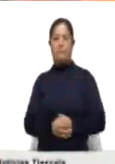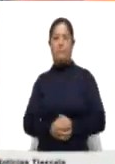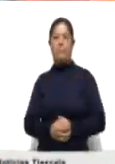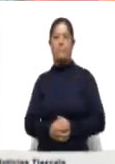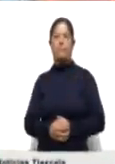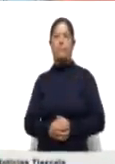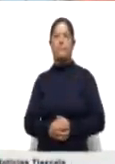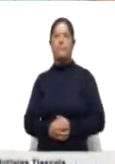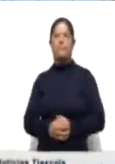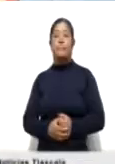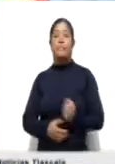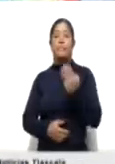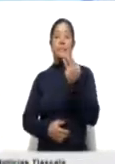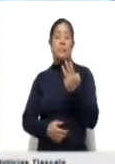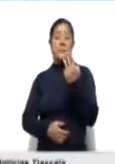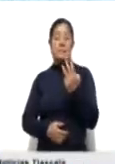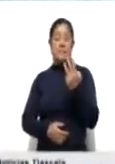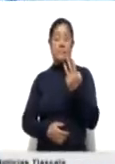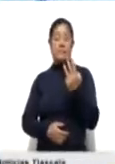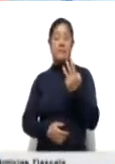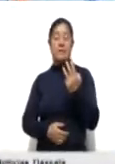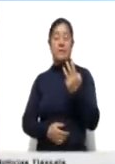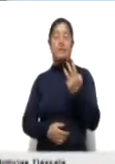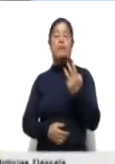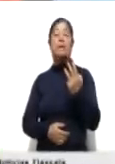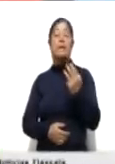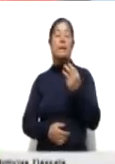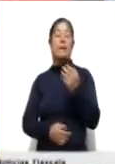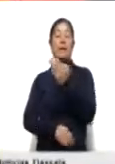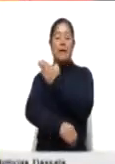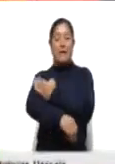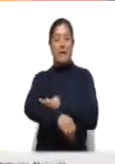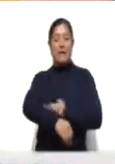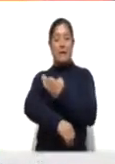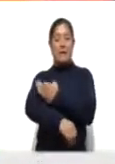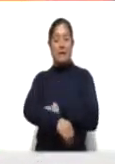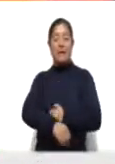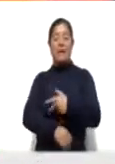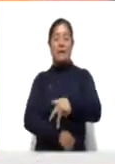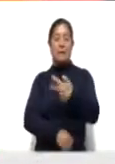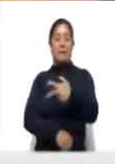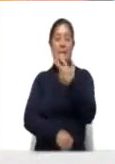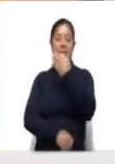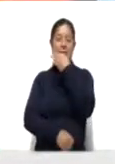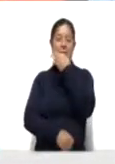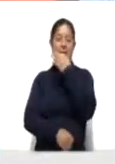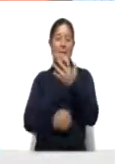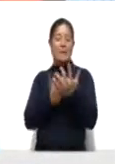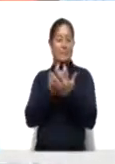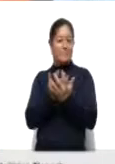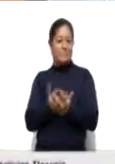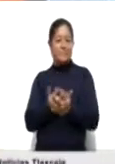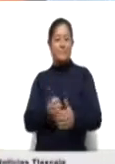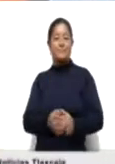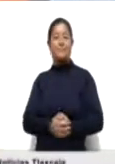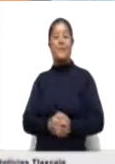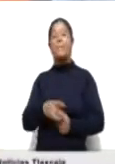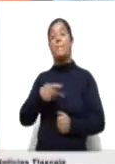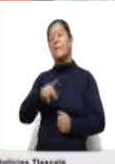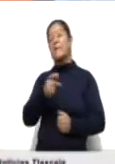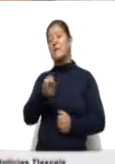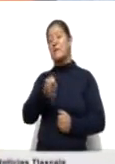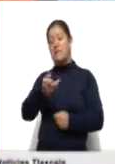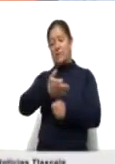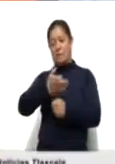Y ya son las 3 de la tarde con 13 minutos y antes de irnos a un breve corte informativo, quiero saludar a quienes en este momento